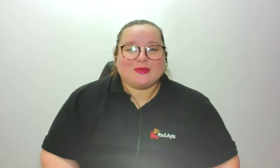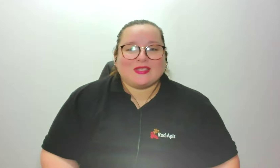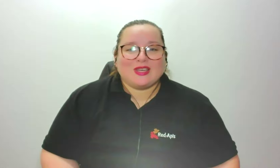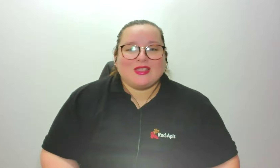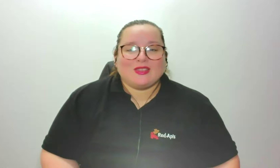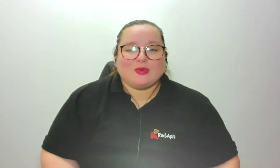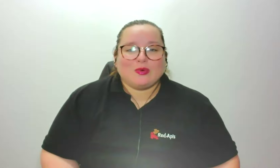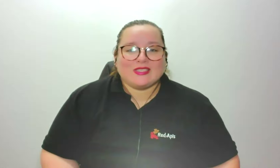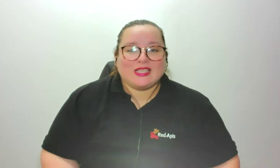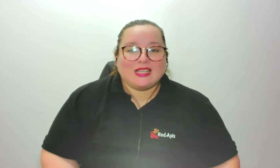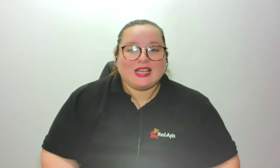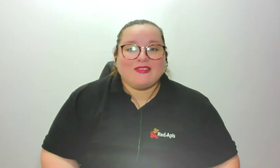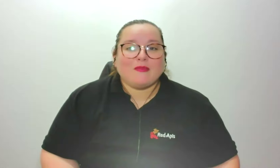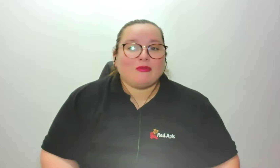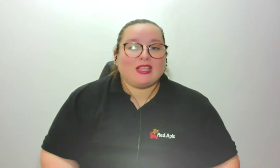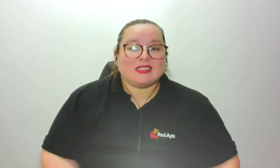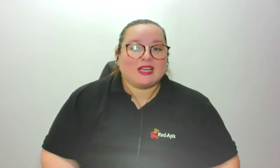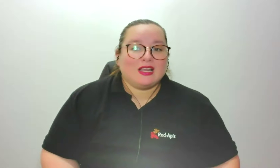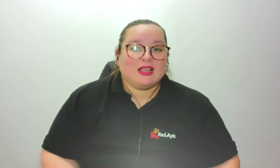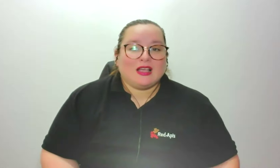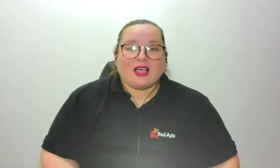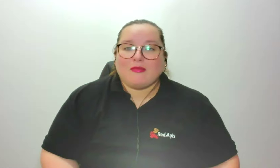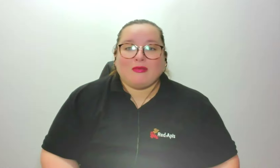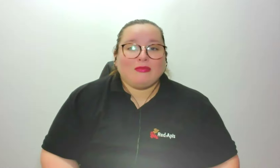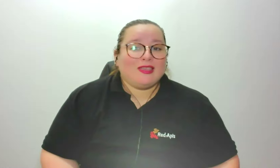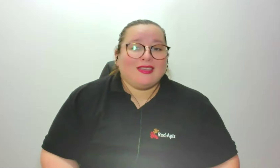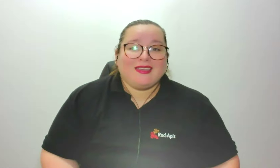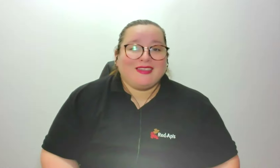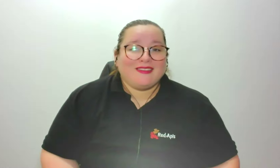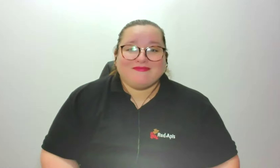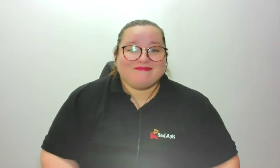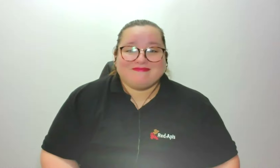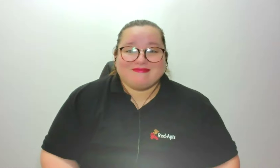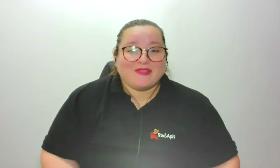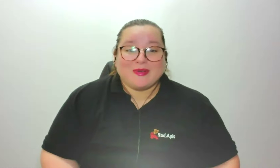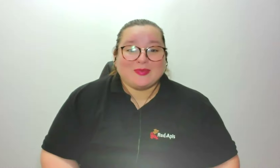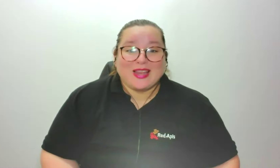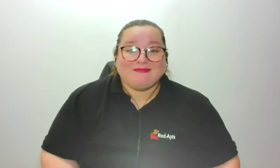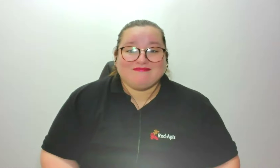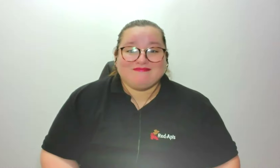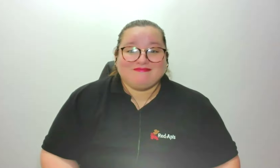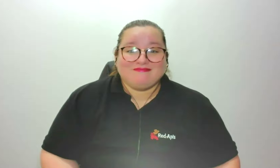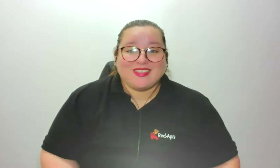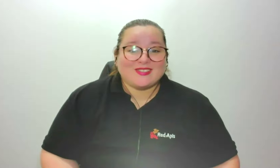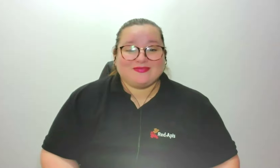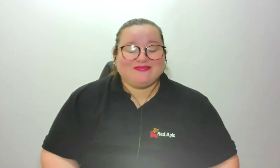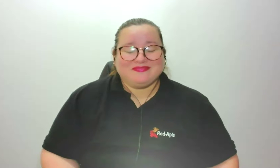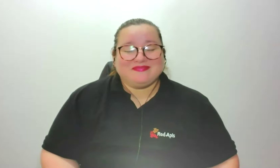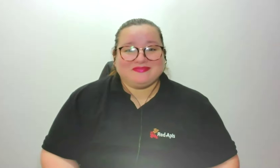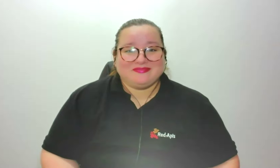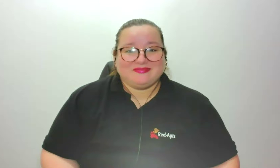como situaciones donde tú puedes sentirte libre de permanecer a ambas comunidades de forma natural.